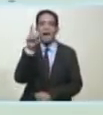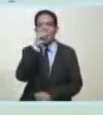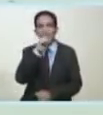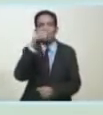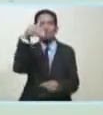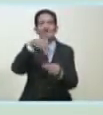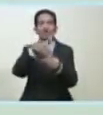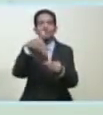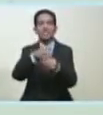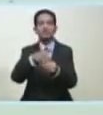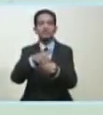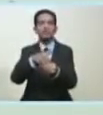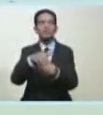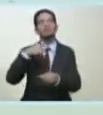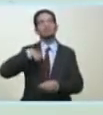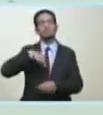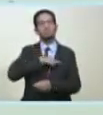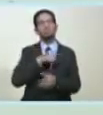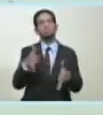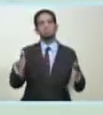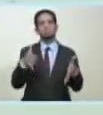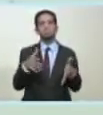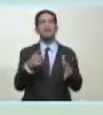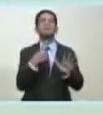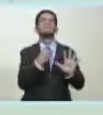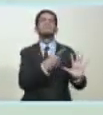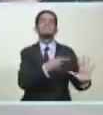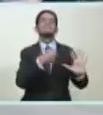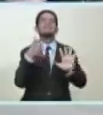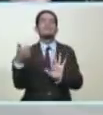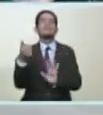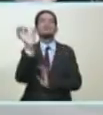Hemos sacado el 68% de los votantes,